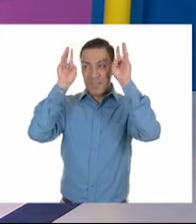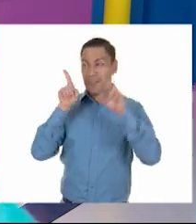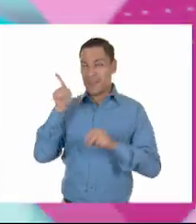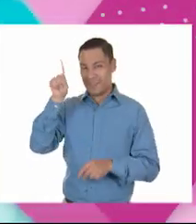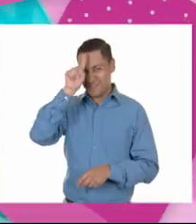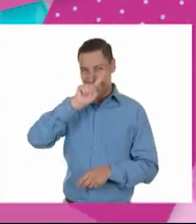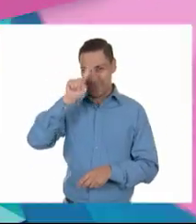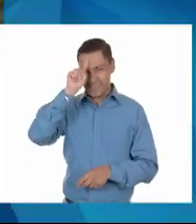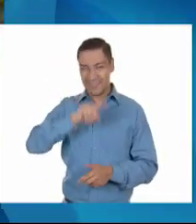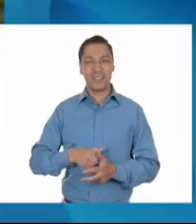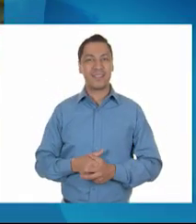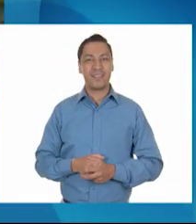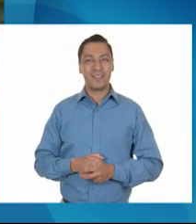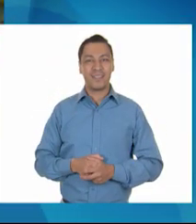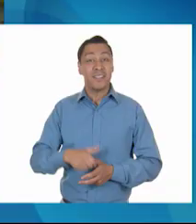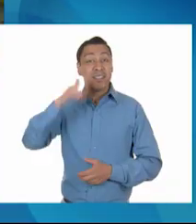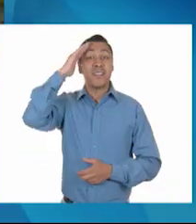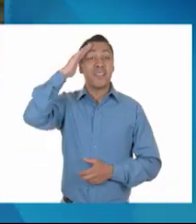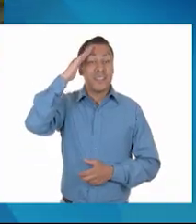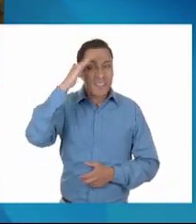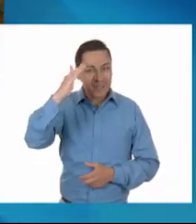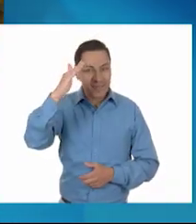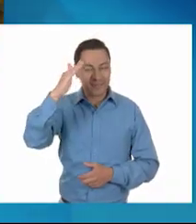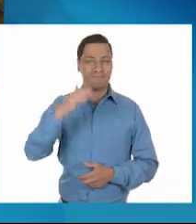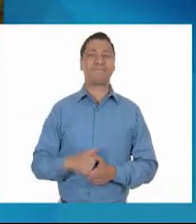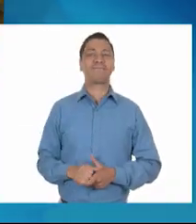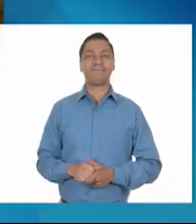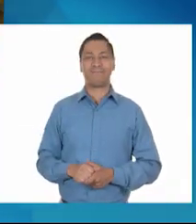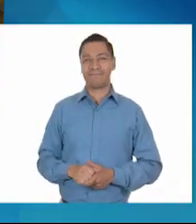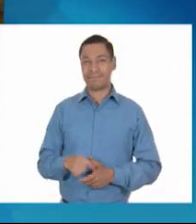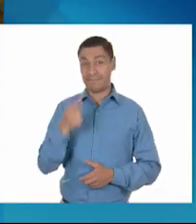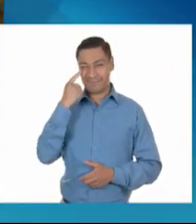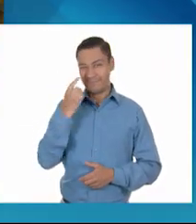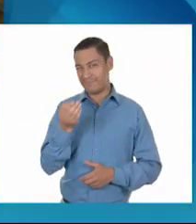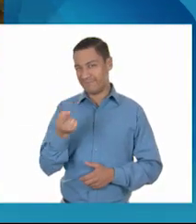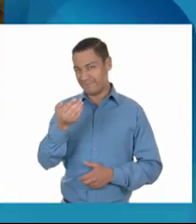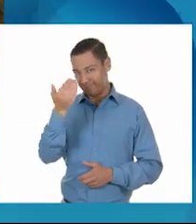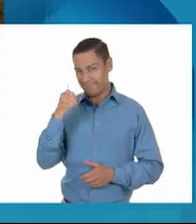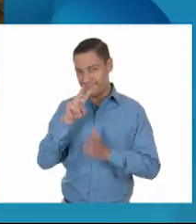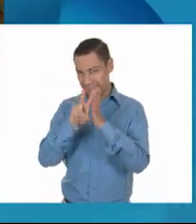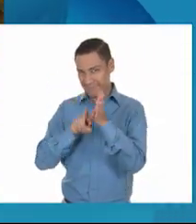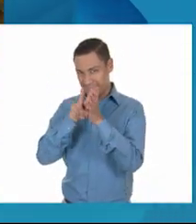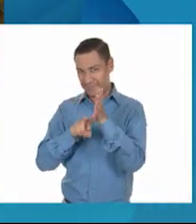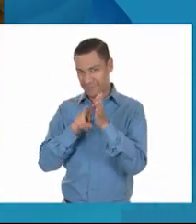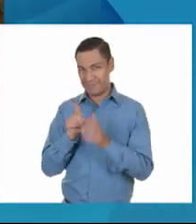consejo. ¡Hola! ¡Vamos a ver el siguiente video!